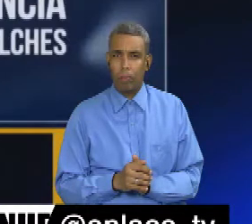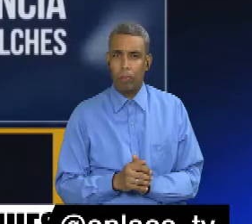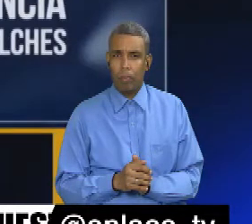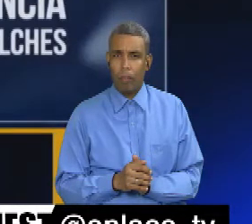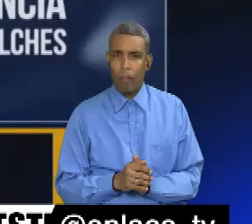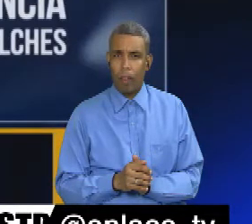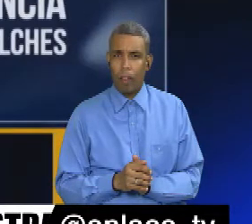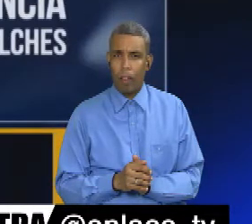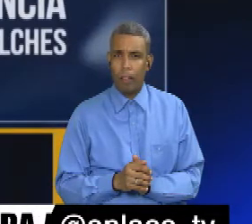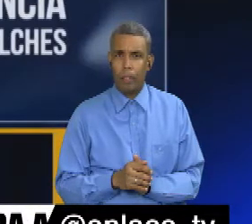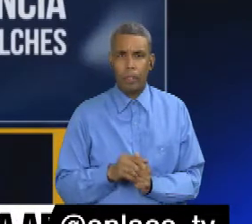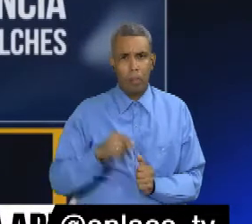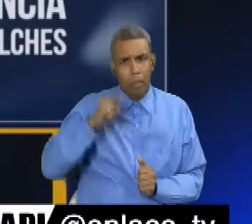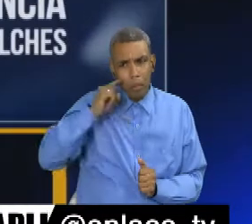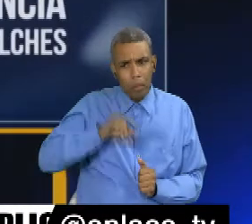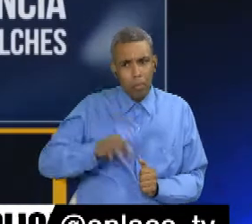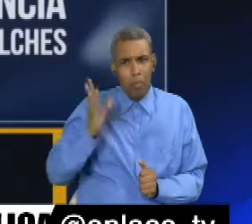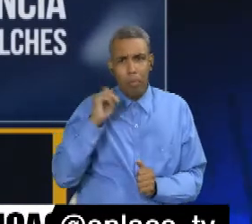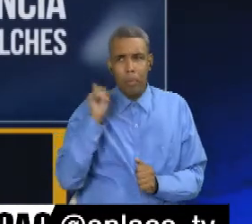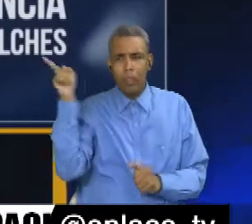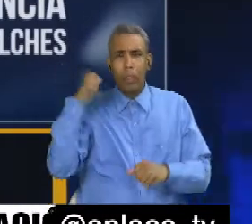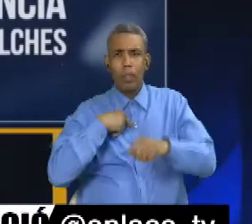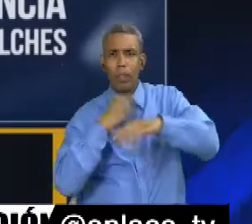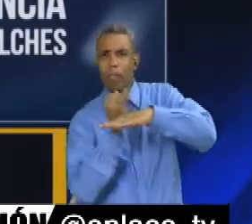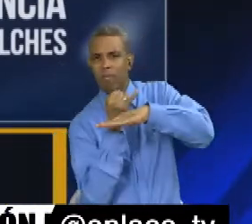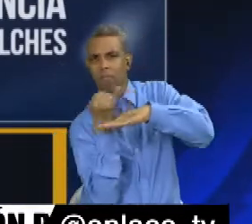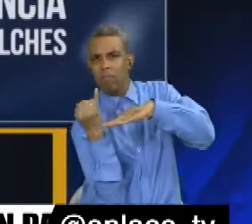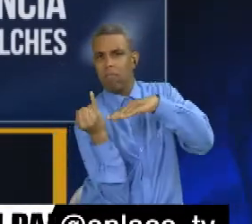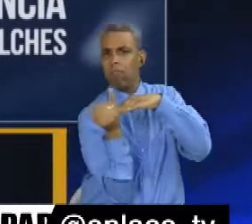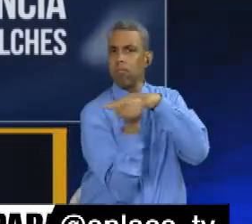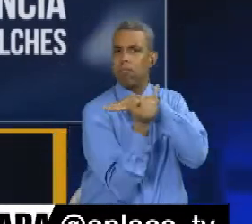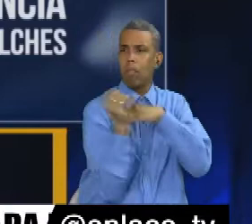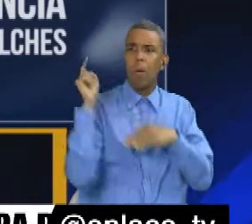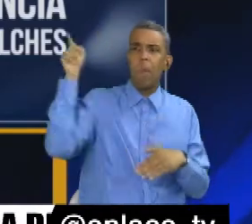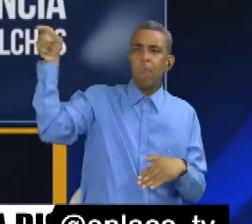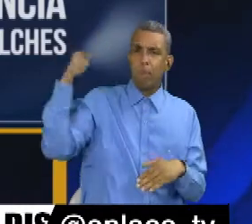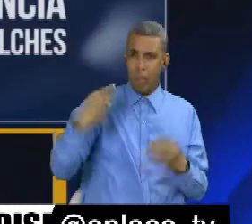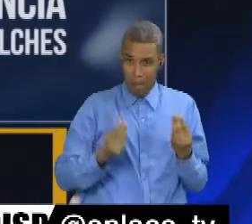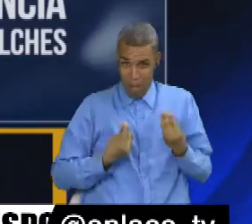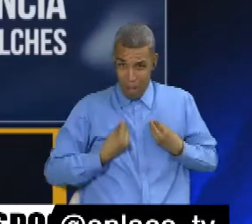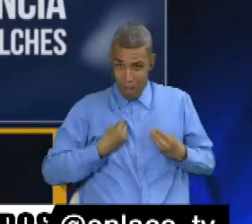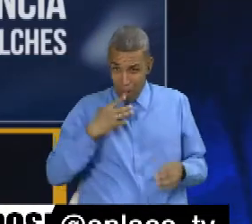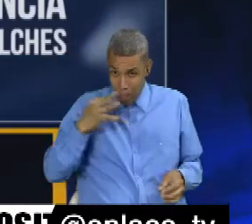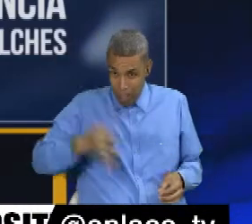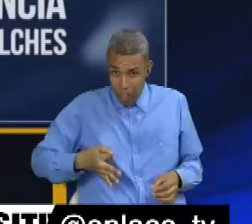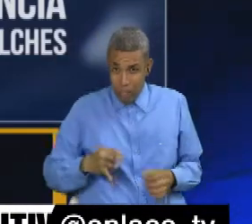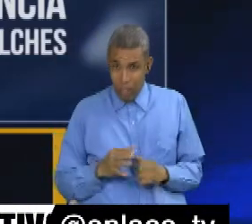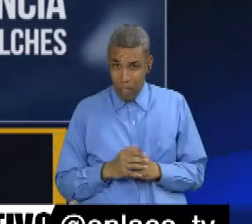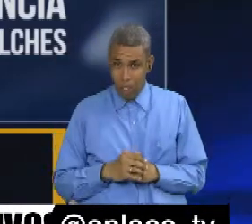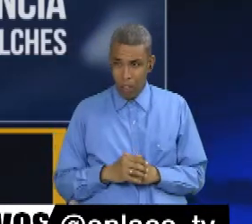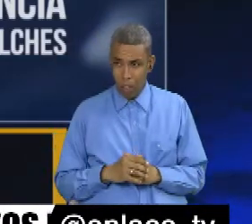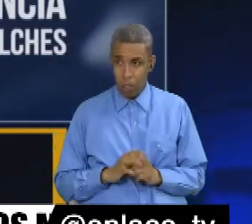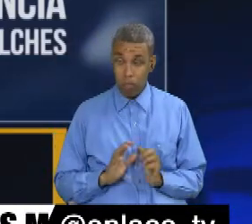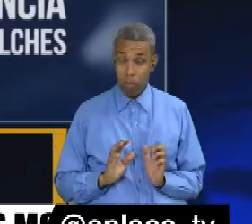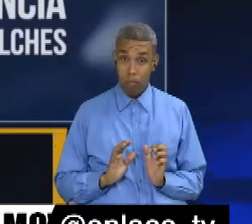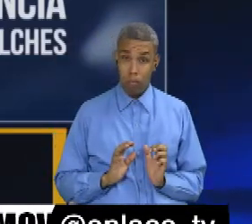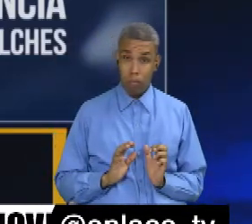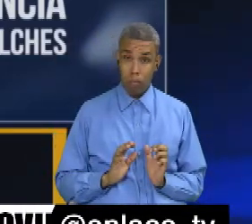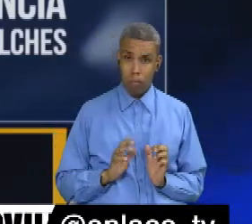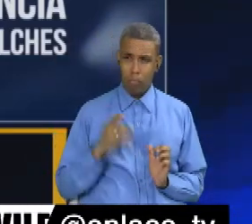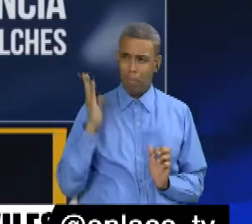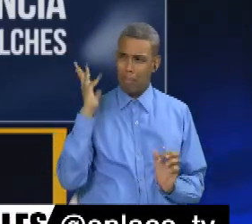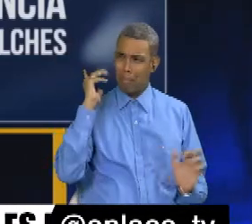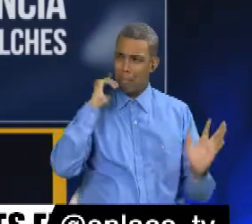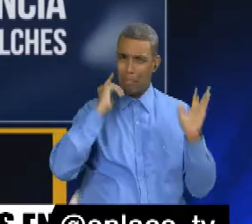isla, pues nosotros subimos a la isla con la Armada, se ven huellas de la persona, le camina,